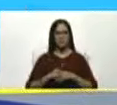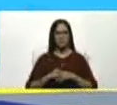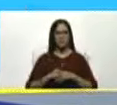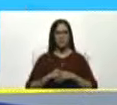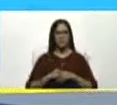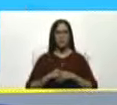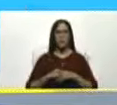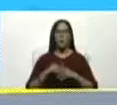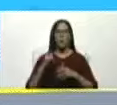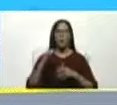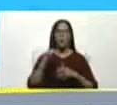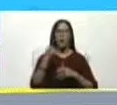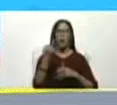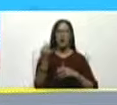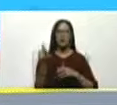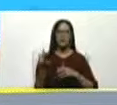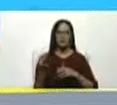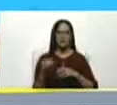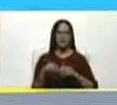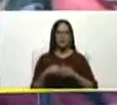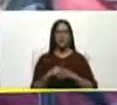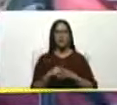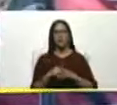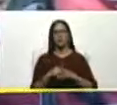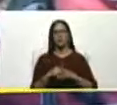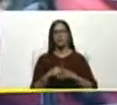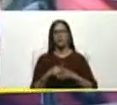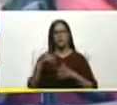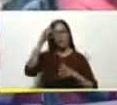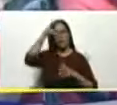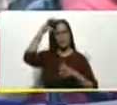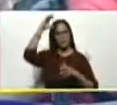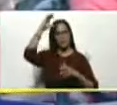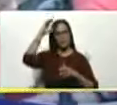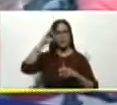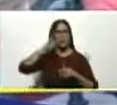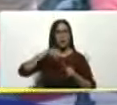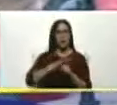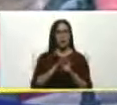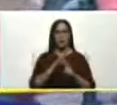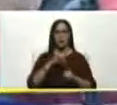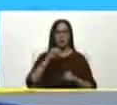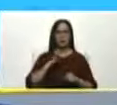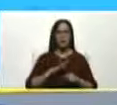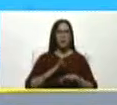cuantitativo y cualitativo. Jorge Rodríguez no está presente porque,